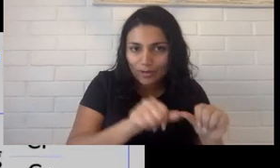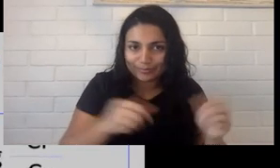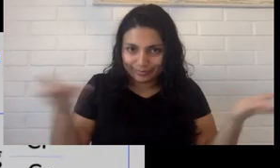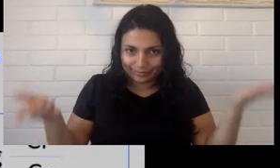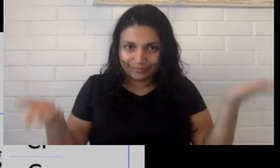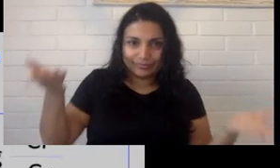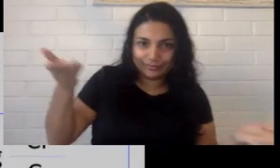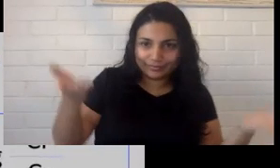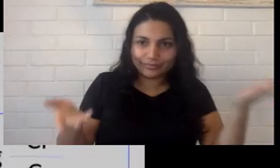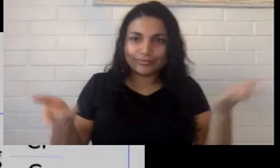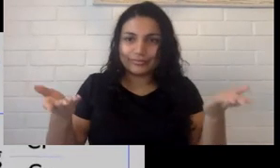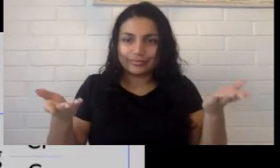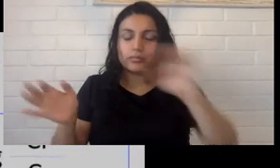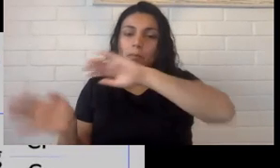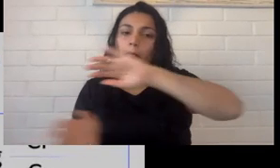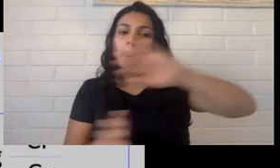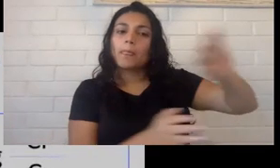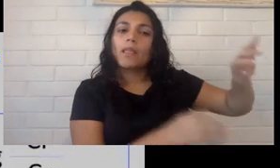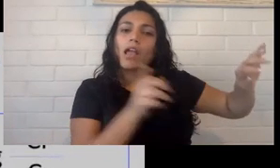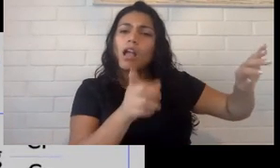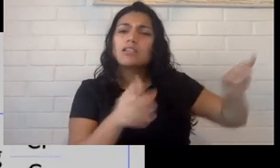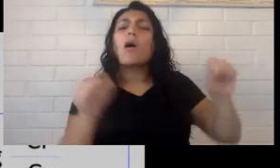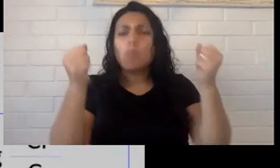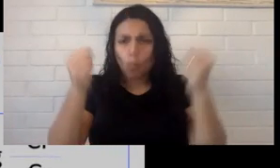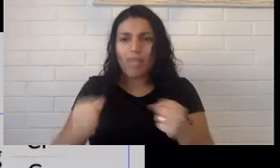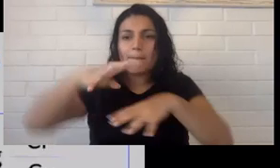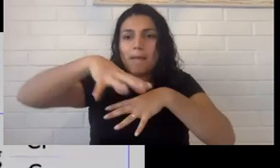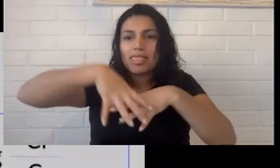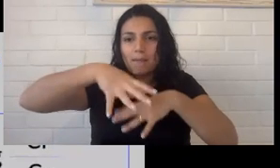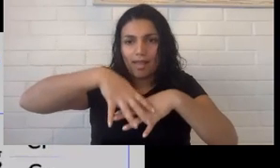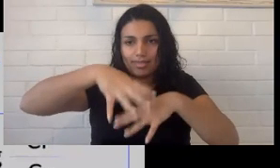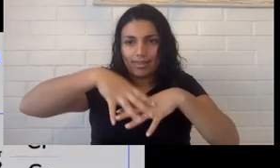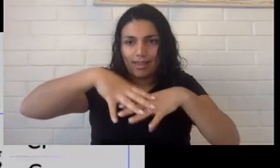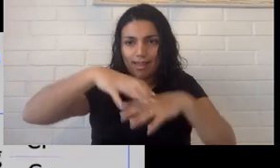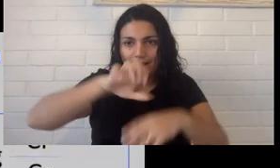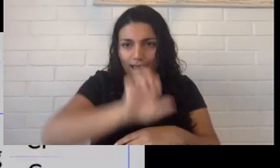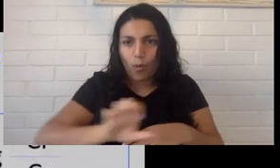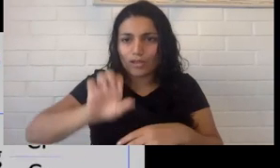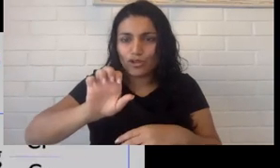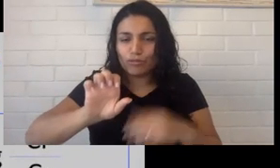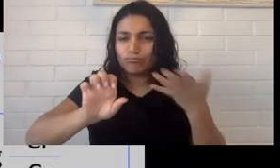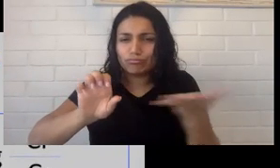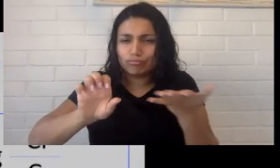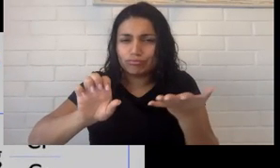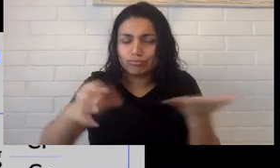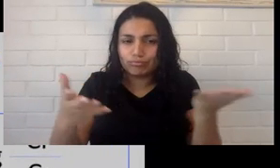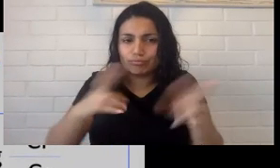esto se puede modelar matemáticamente con una ecuación que se llama la ecuación de Nernst. Esta ecuación